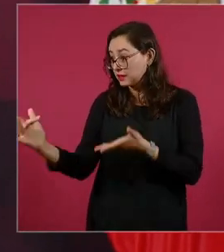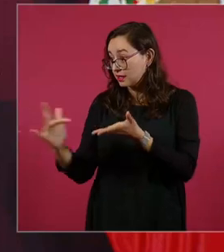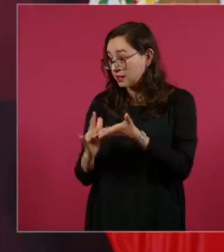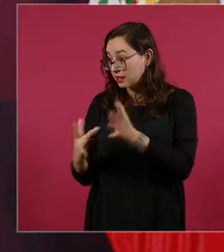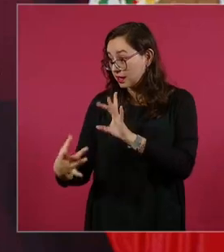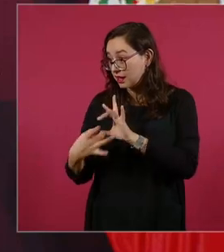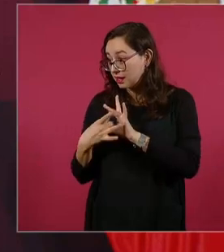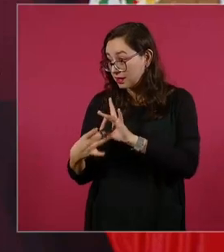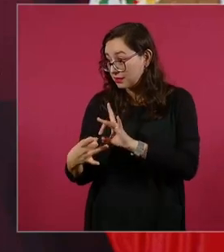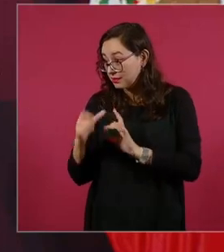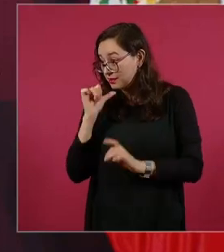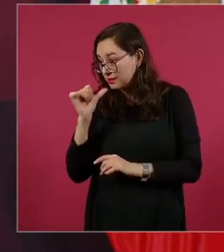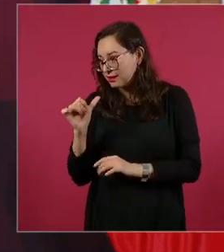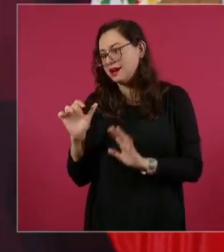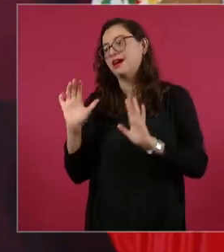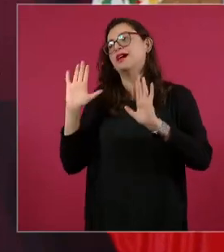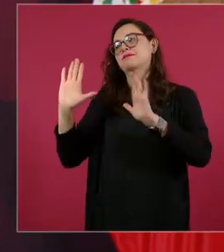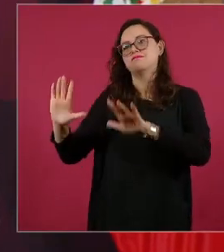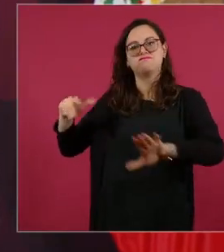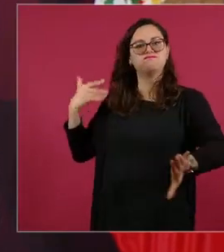no te alineas